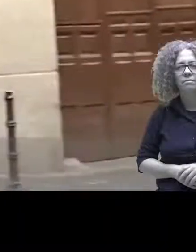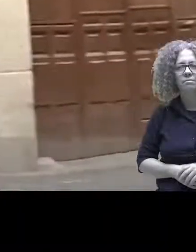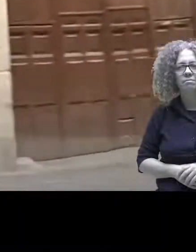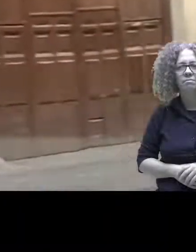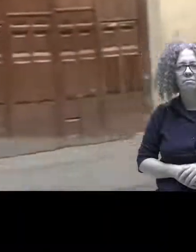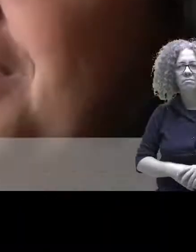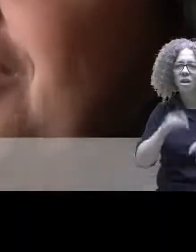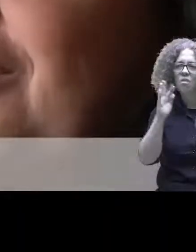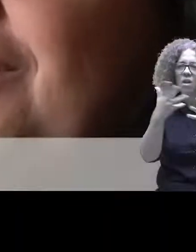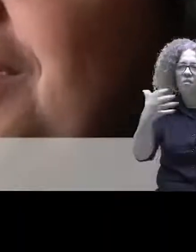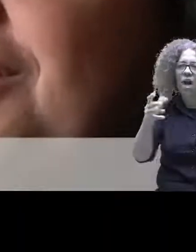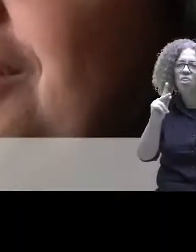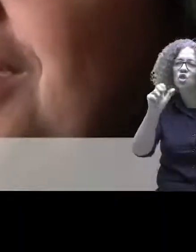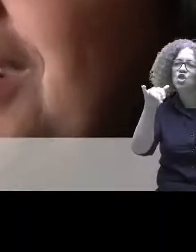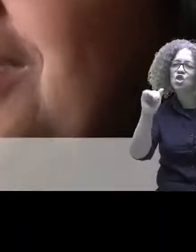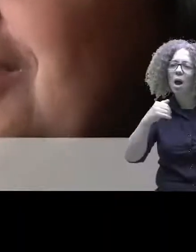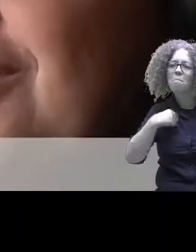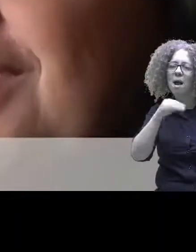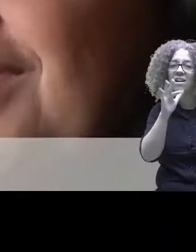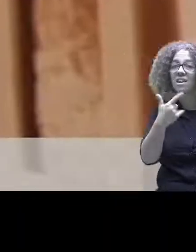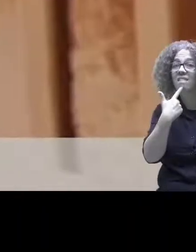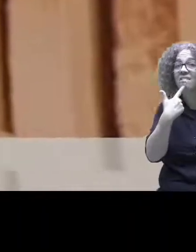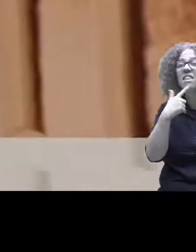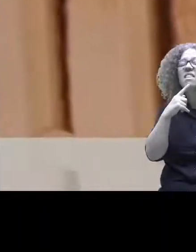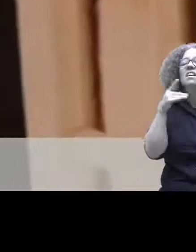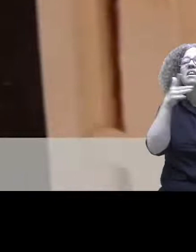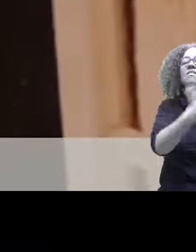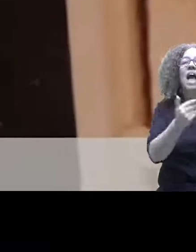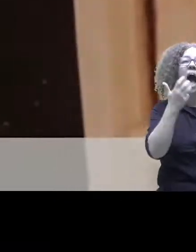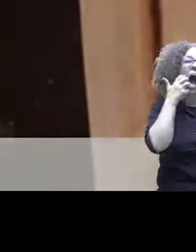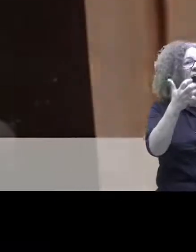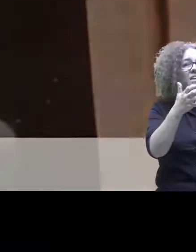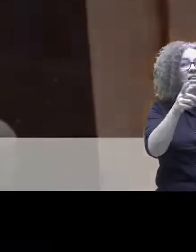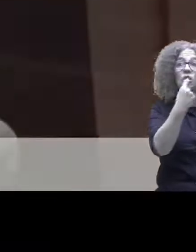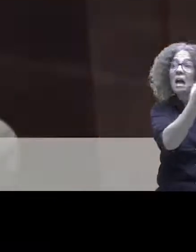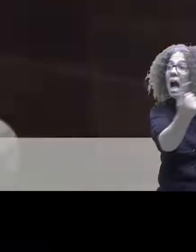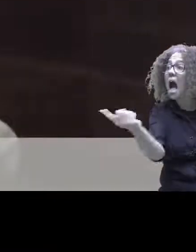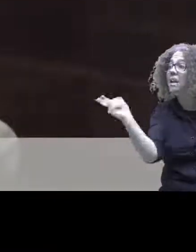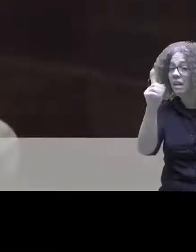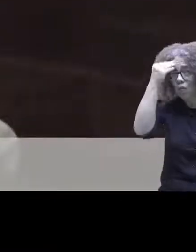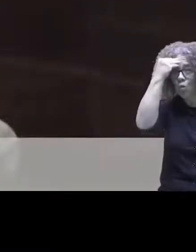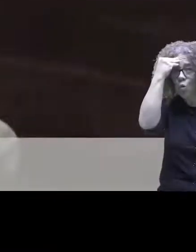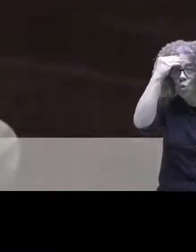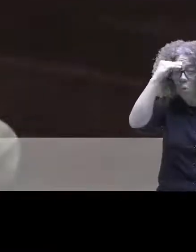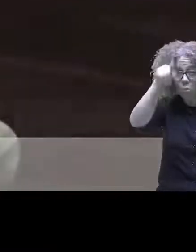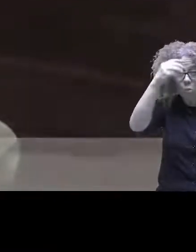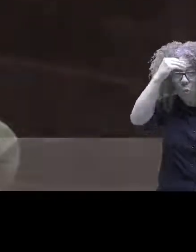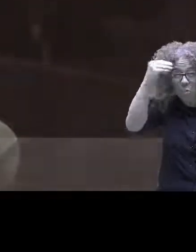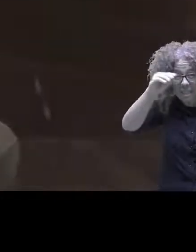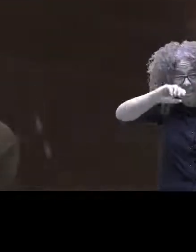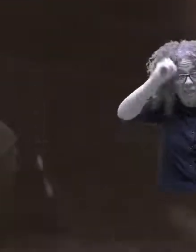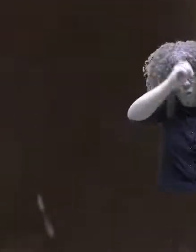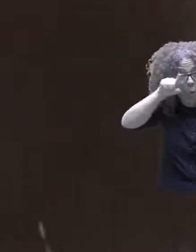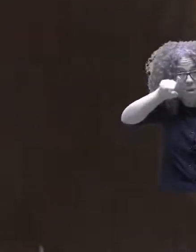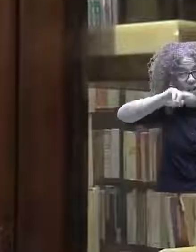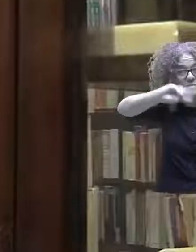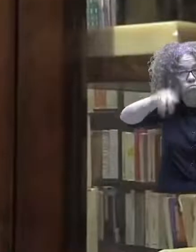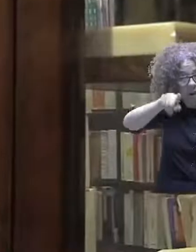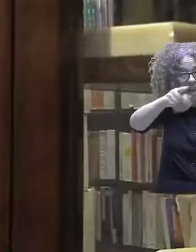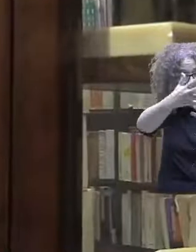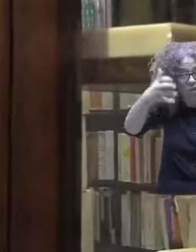Hay una frase de Duchamp que ya lo define todo. Arte es lo que cada uno decide considerar como arte. Y a mí esa frase me encanta.